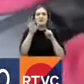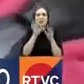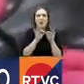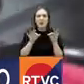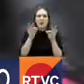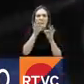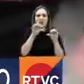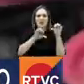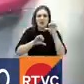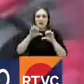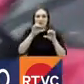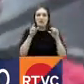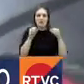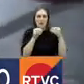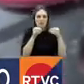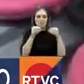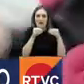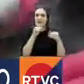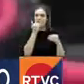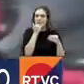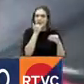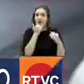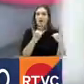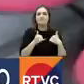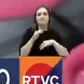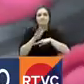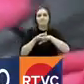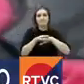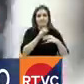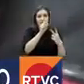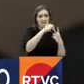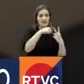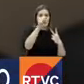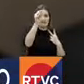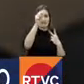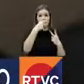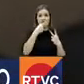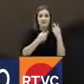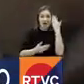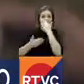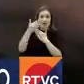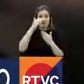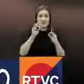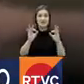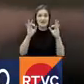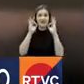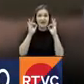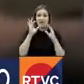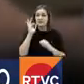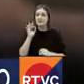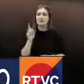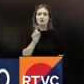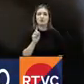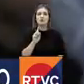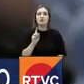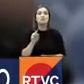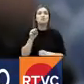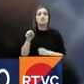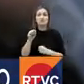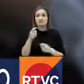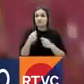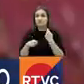y empaque defectuoso. La entidad aclaró que no realiza análisis de control de calidad a los preservativos antes de